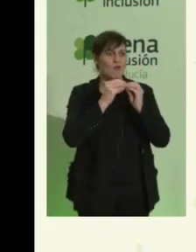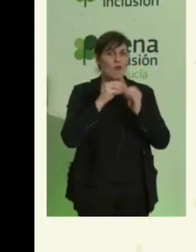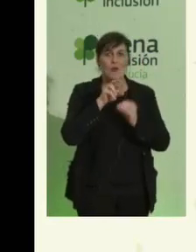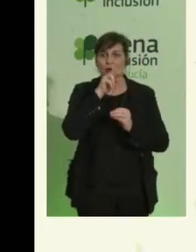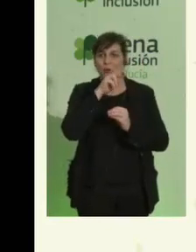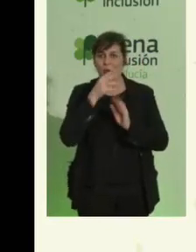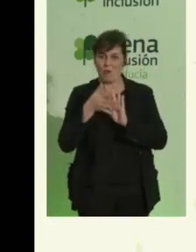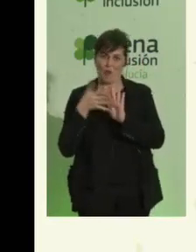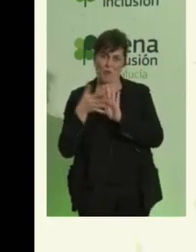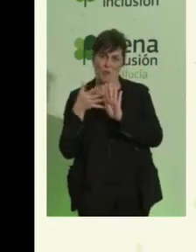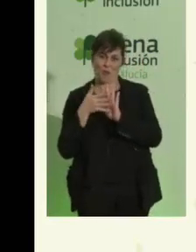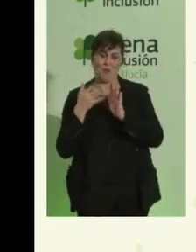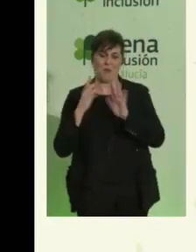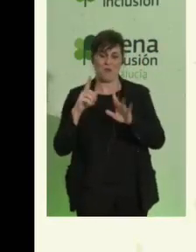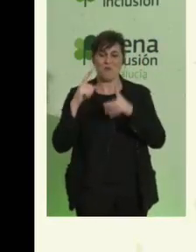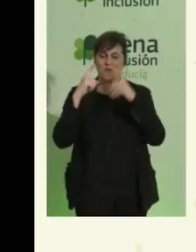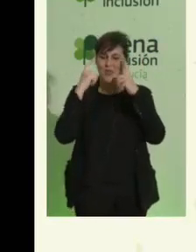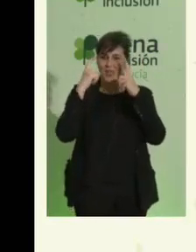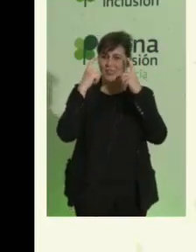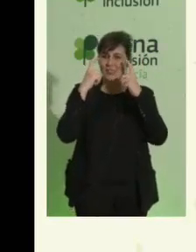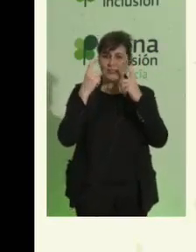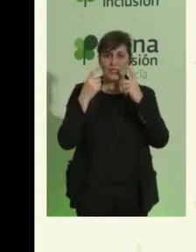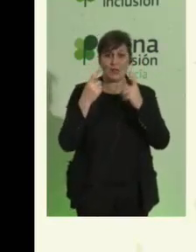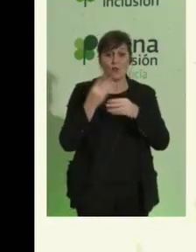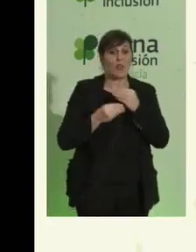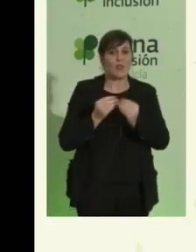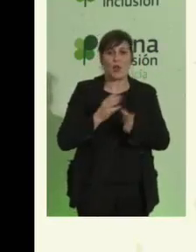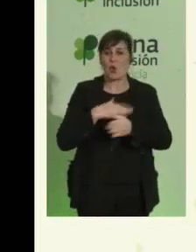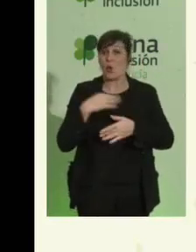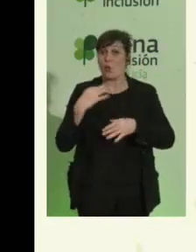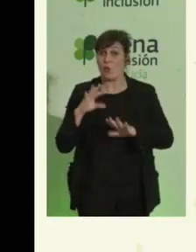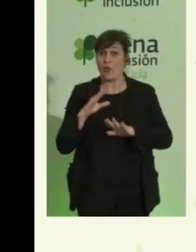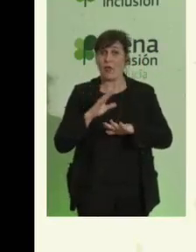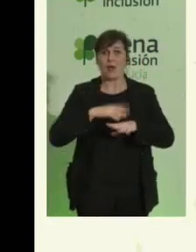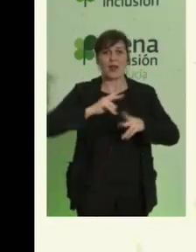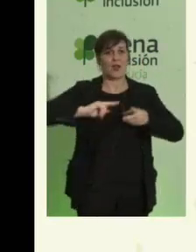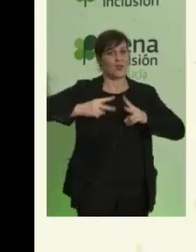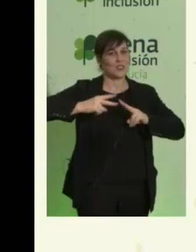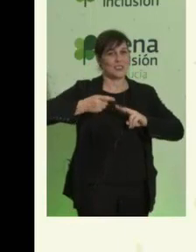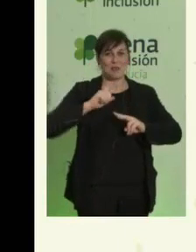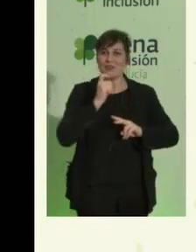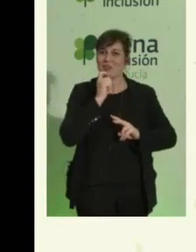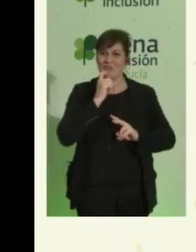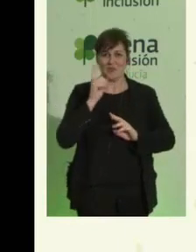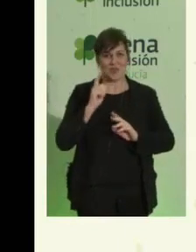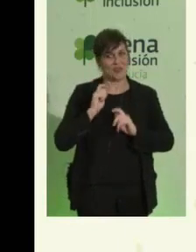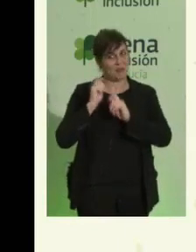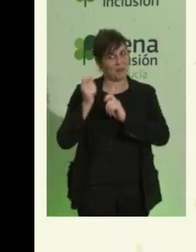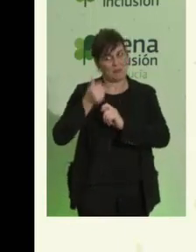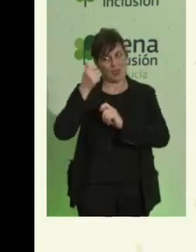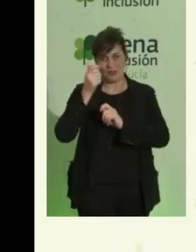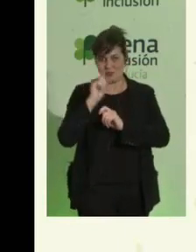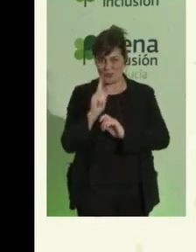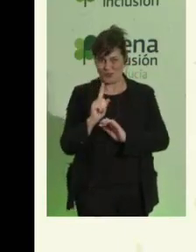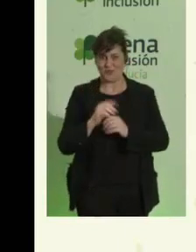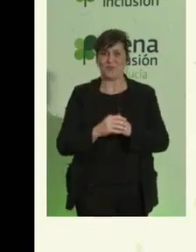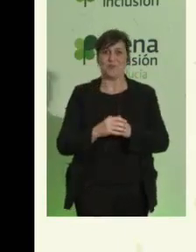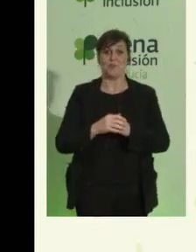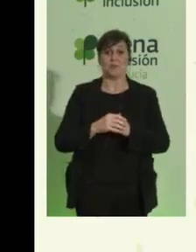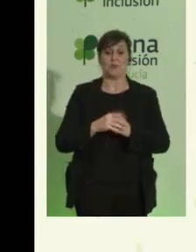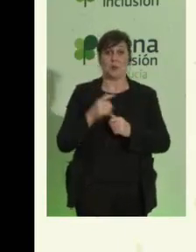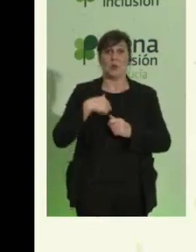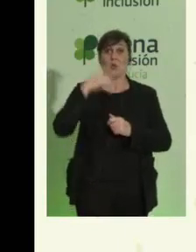intentarlo y voy a hacer todo lo que pueda para no ponérselo muy difícil a los intérpretes. Bien, yo creo que las historias son